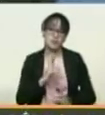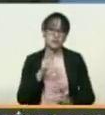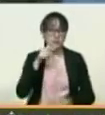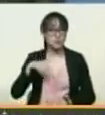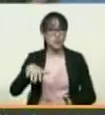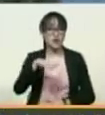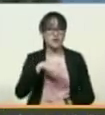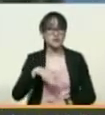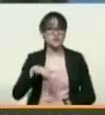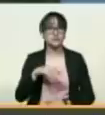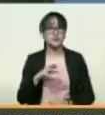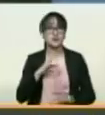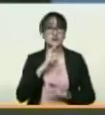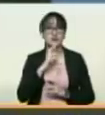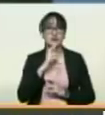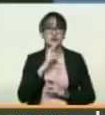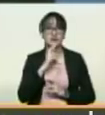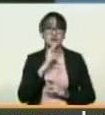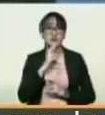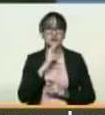pueblo, para responderle